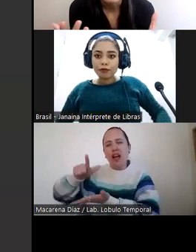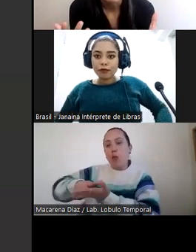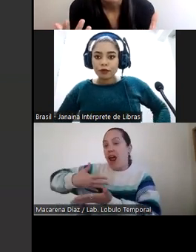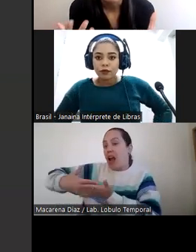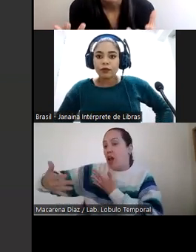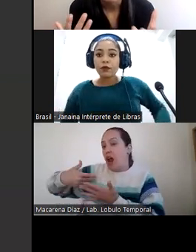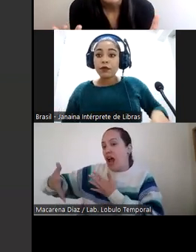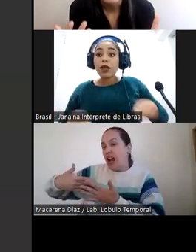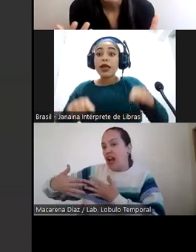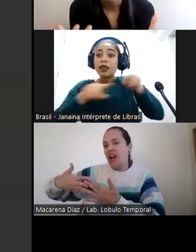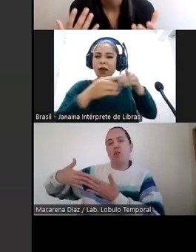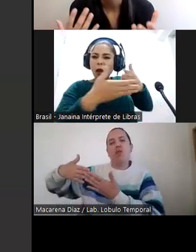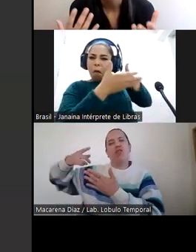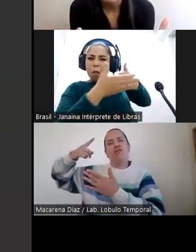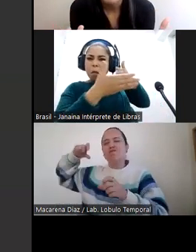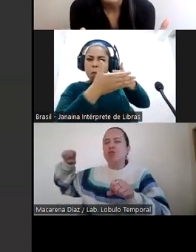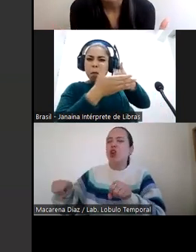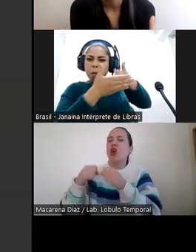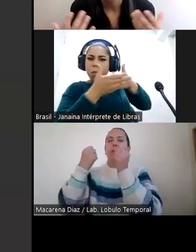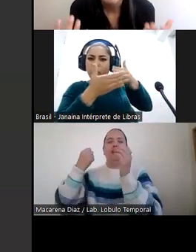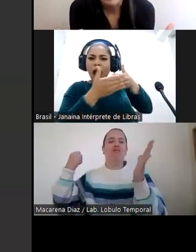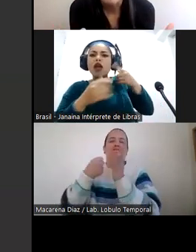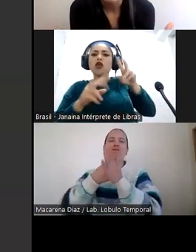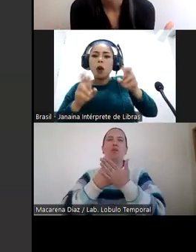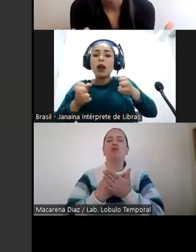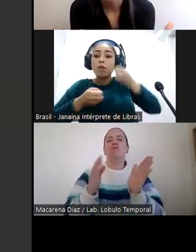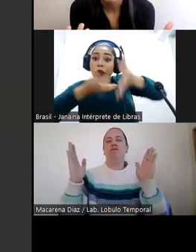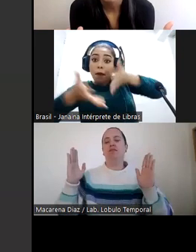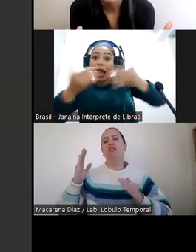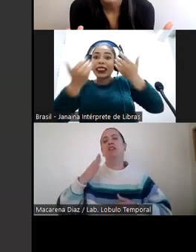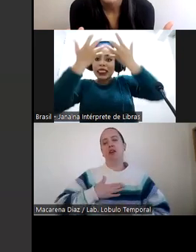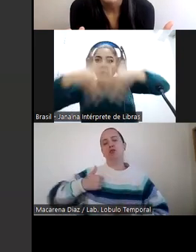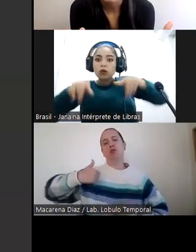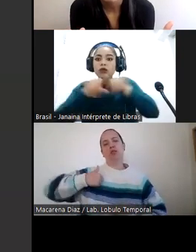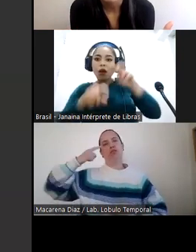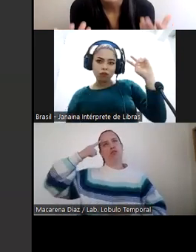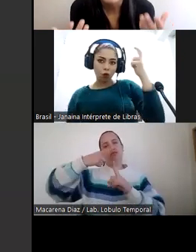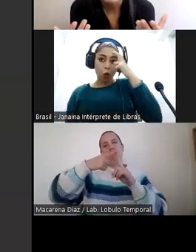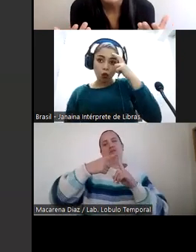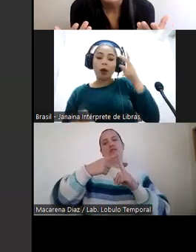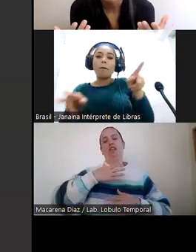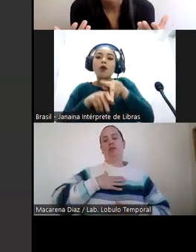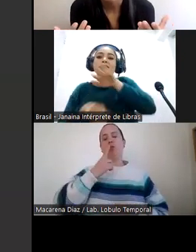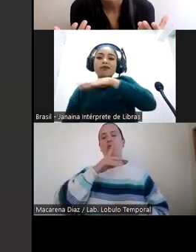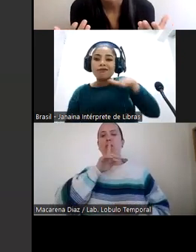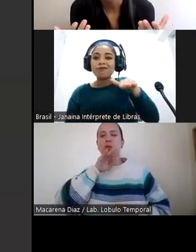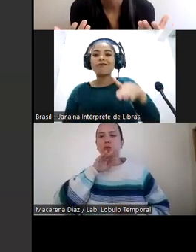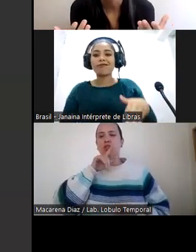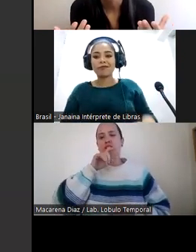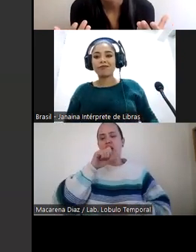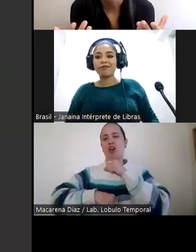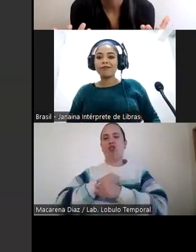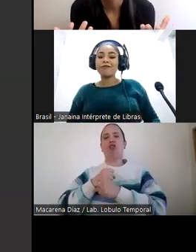barreras que hay en torno al acceso de la lengua natural y de la cultura de las niñeces. Eso es